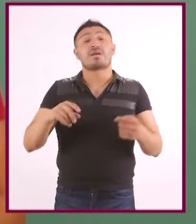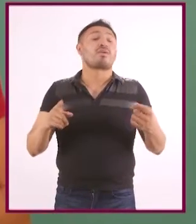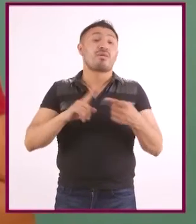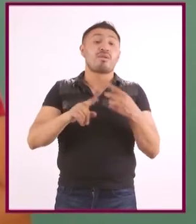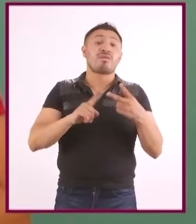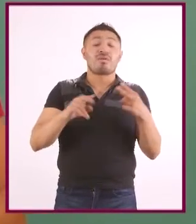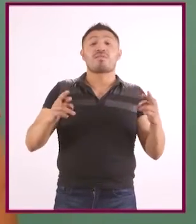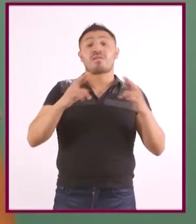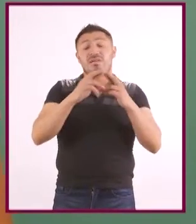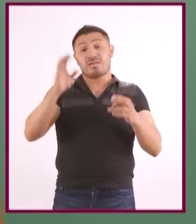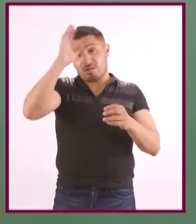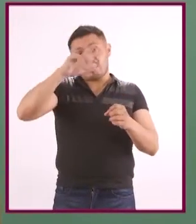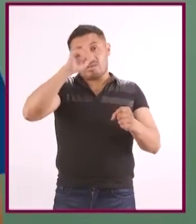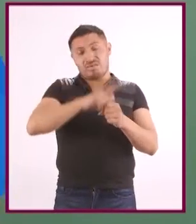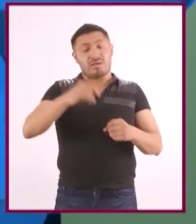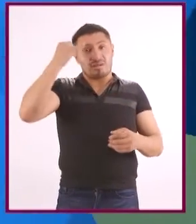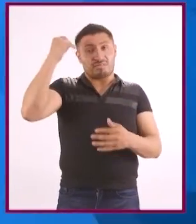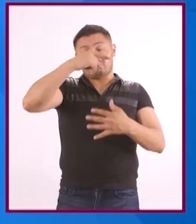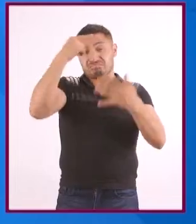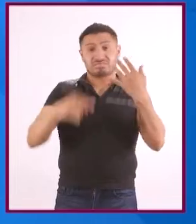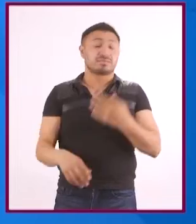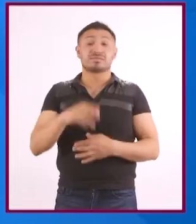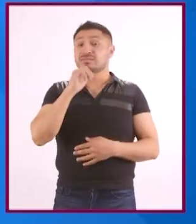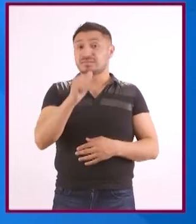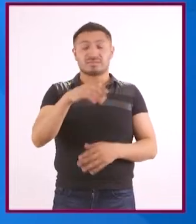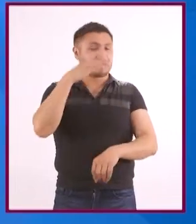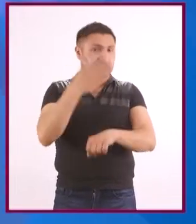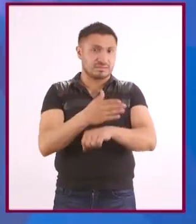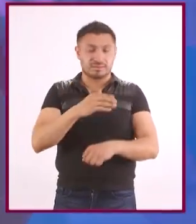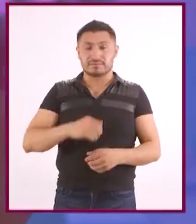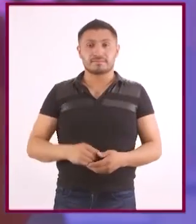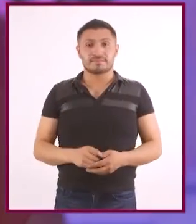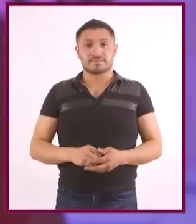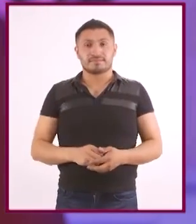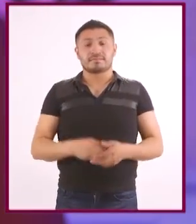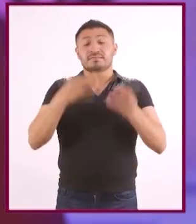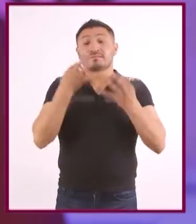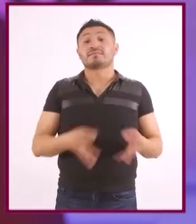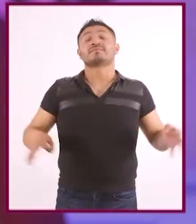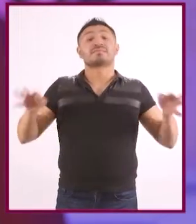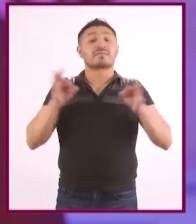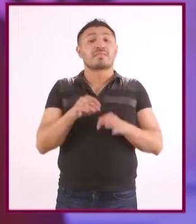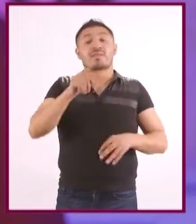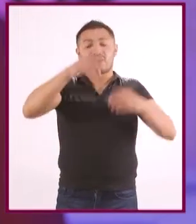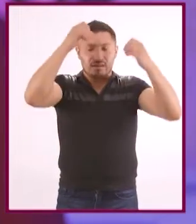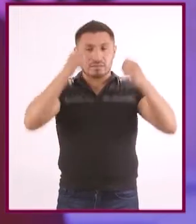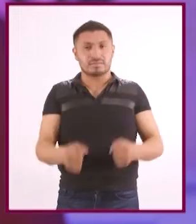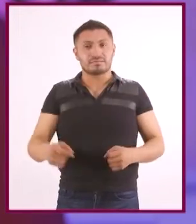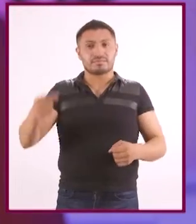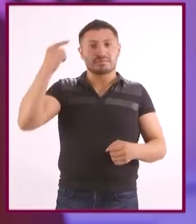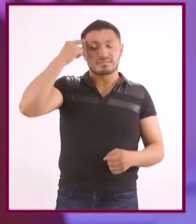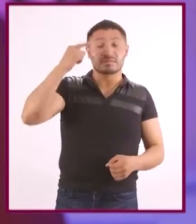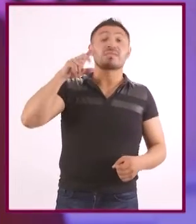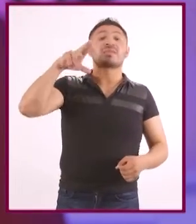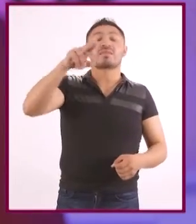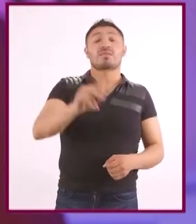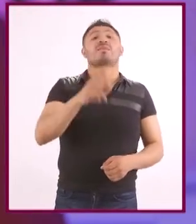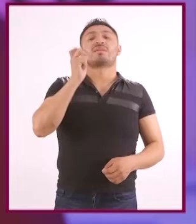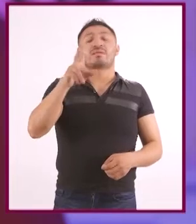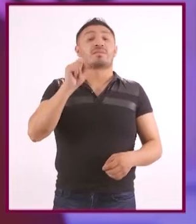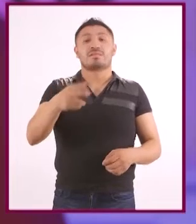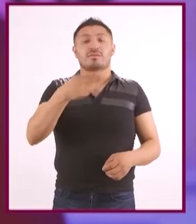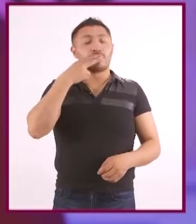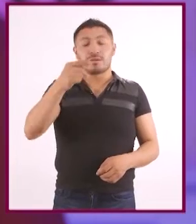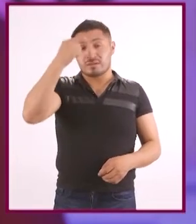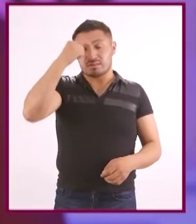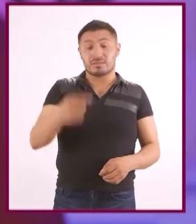religión, culturales o ideológicos. Es importante asegurar que la objeción de conciencia no sea utilizada para